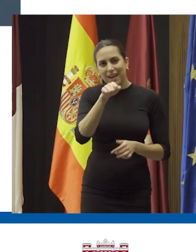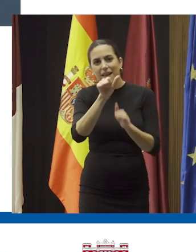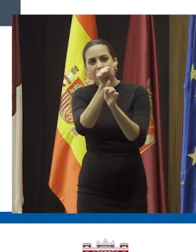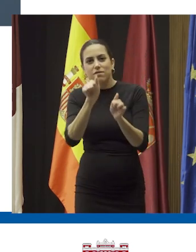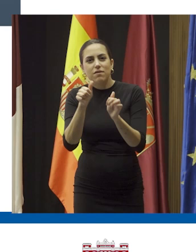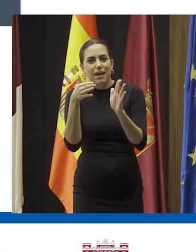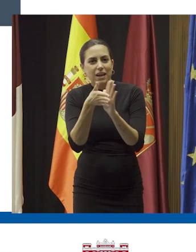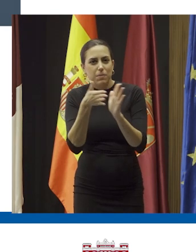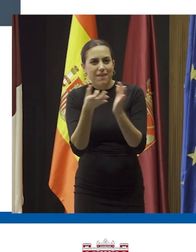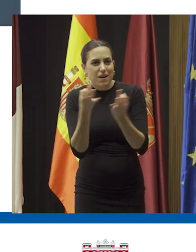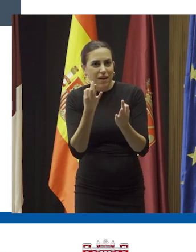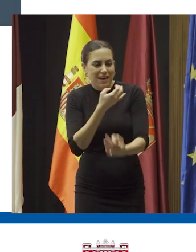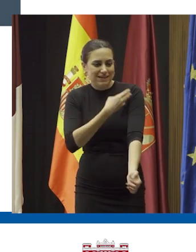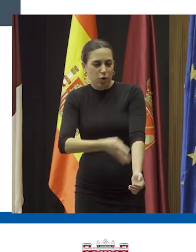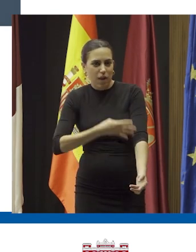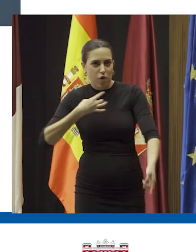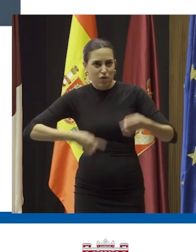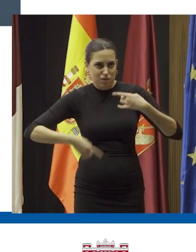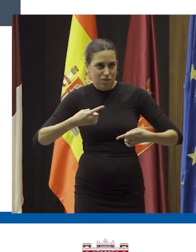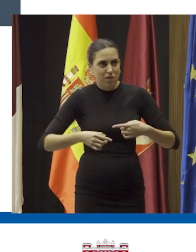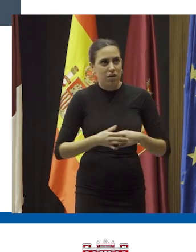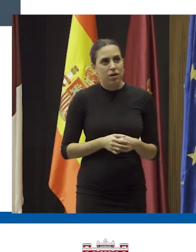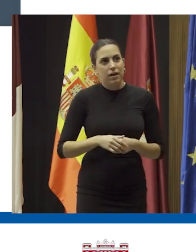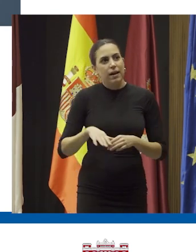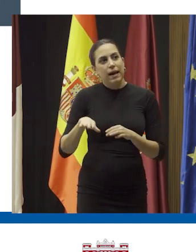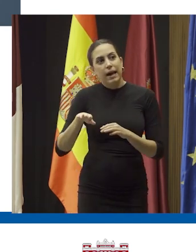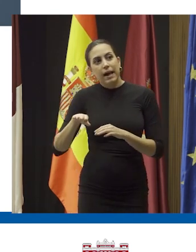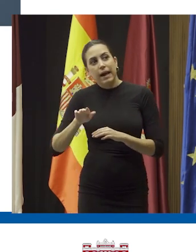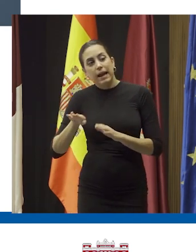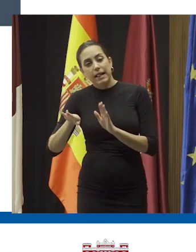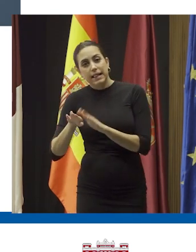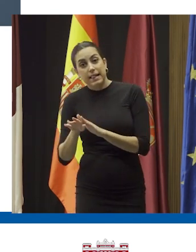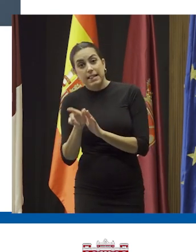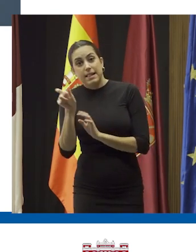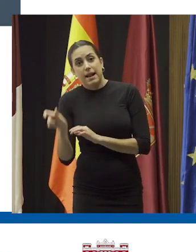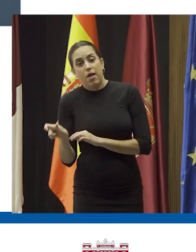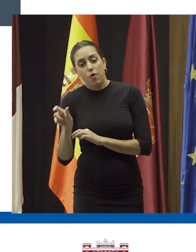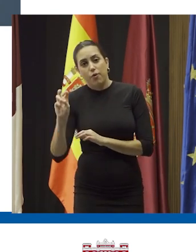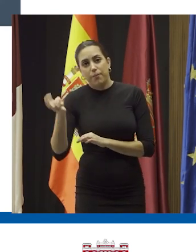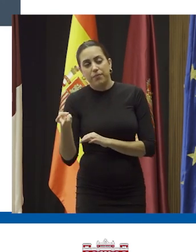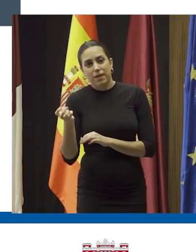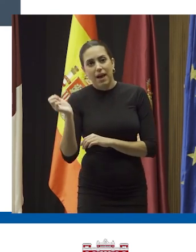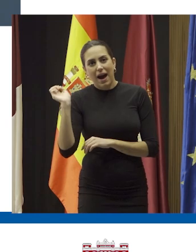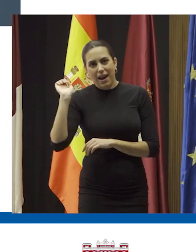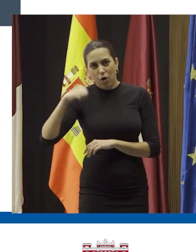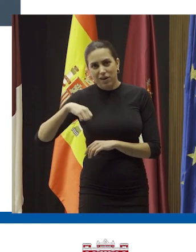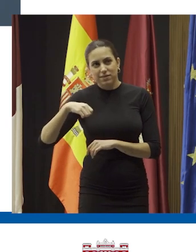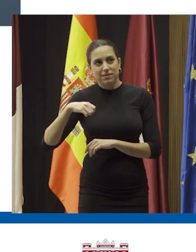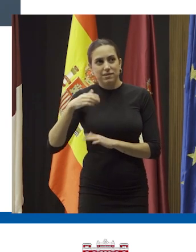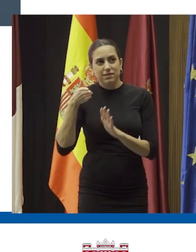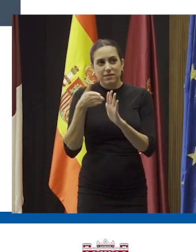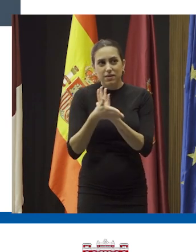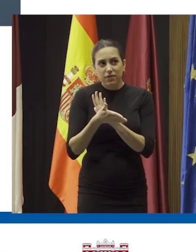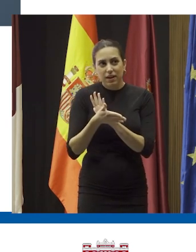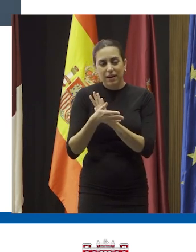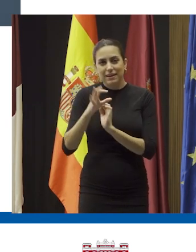al lado es un aragonés, como tal, empeñado en sus condicionantes, no solamente anatómicos, que también, pero sobre